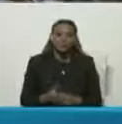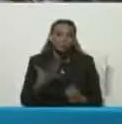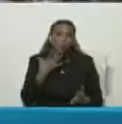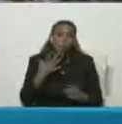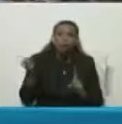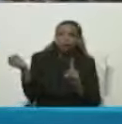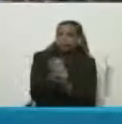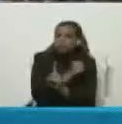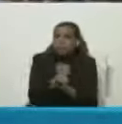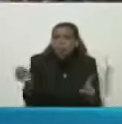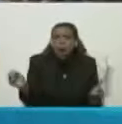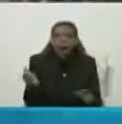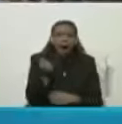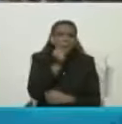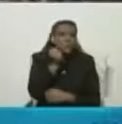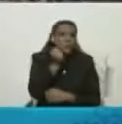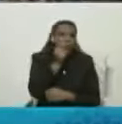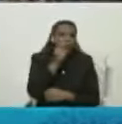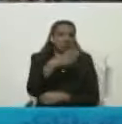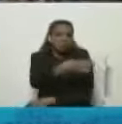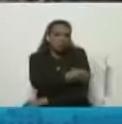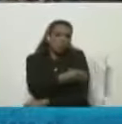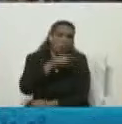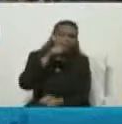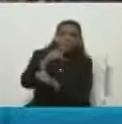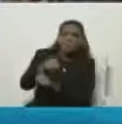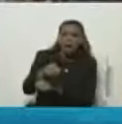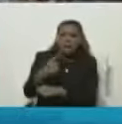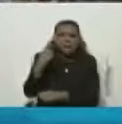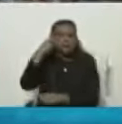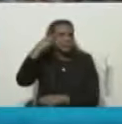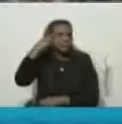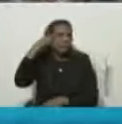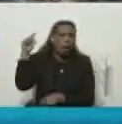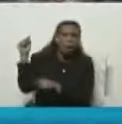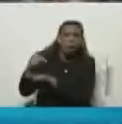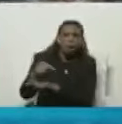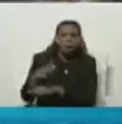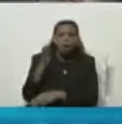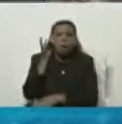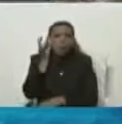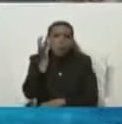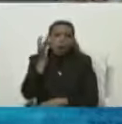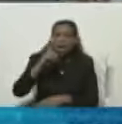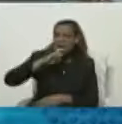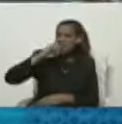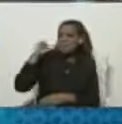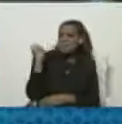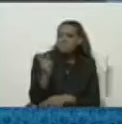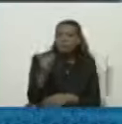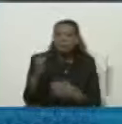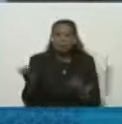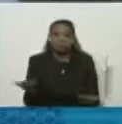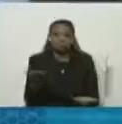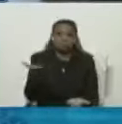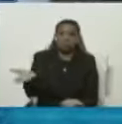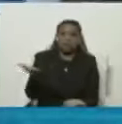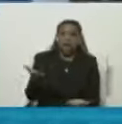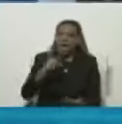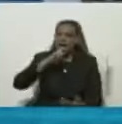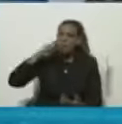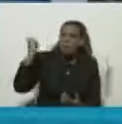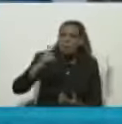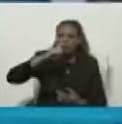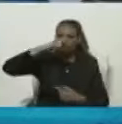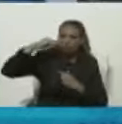Agredida por los misóginos de la extrema derecha que las envidian y las odian,